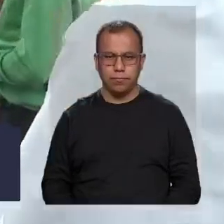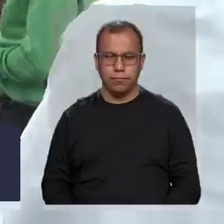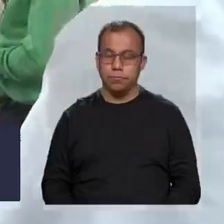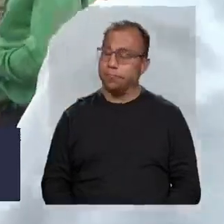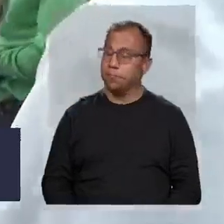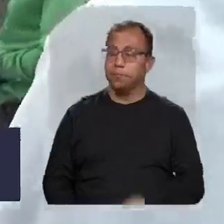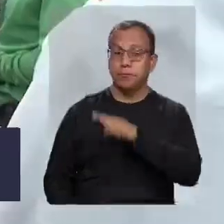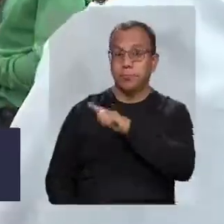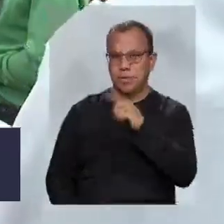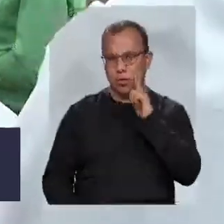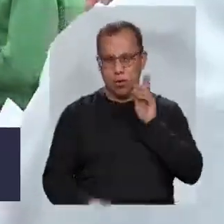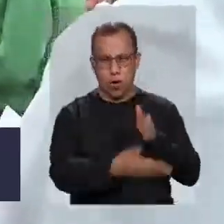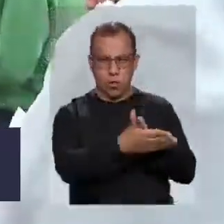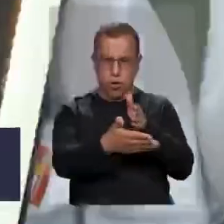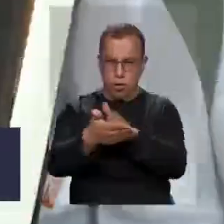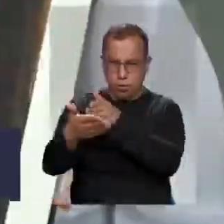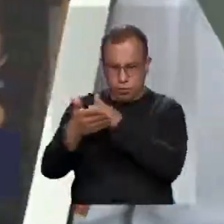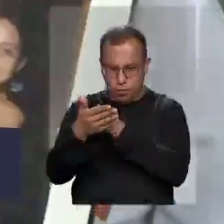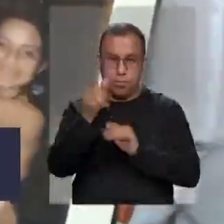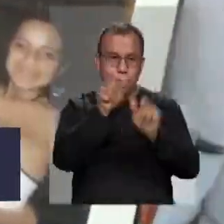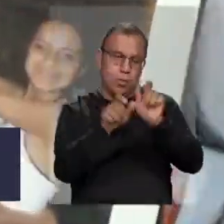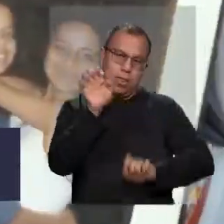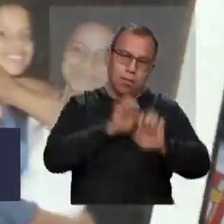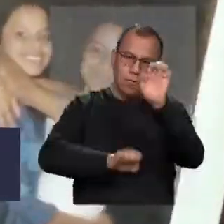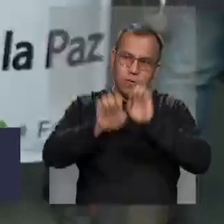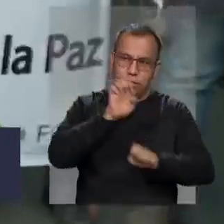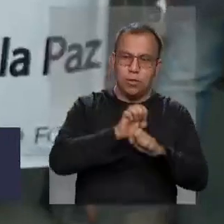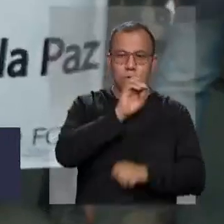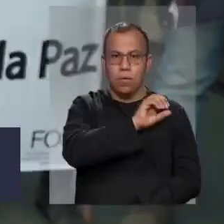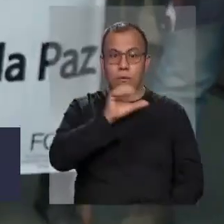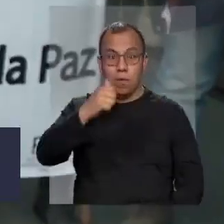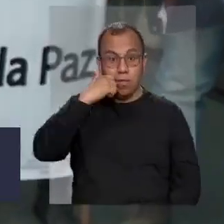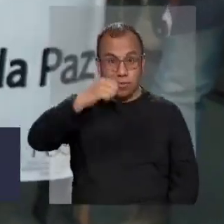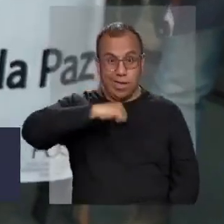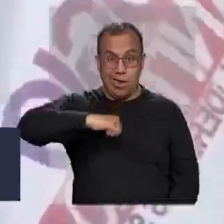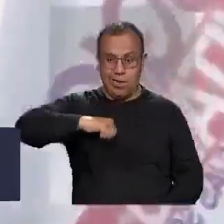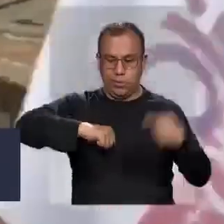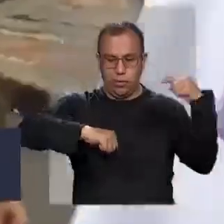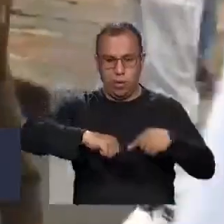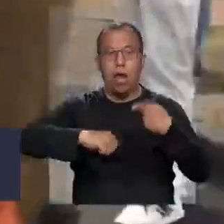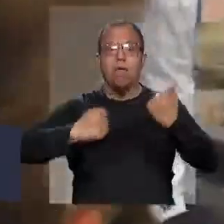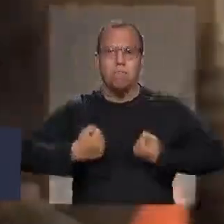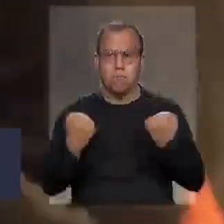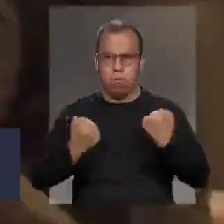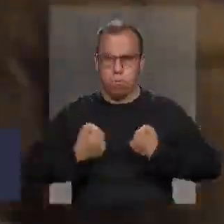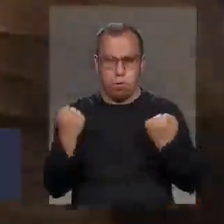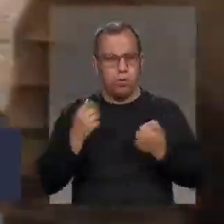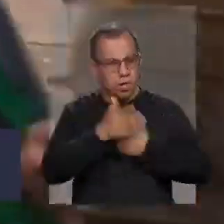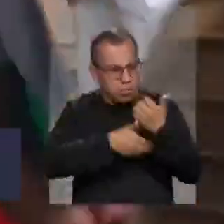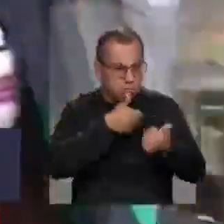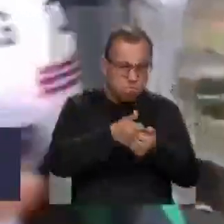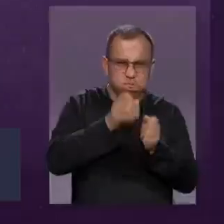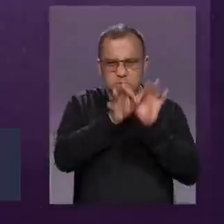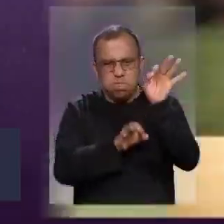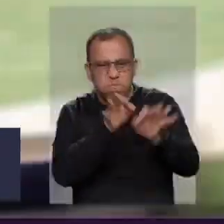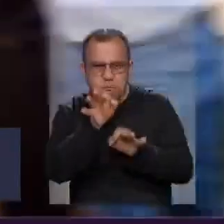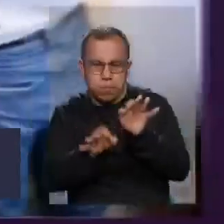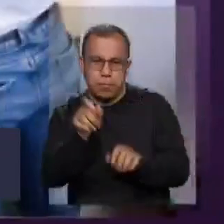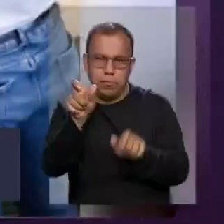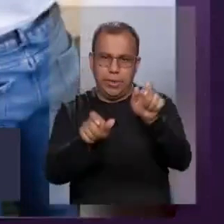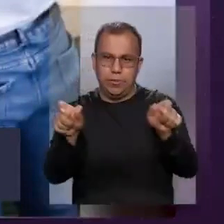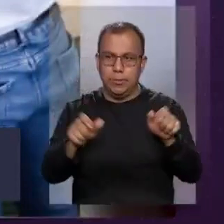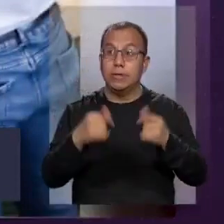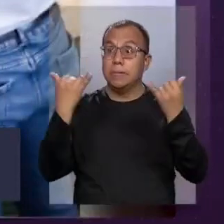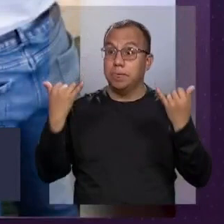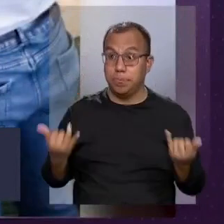A raíz de las amenazas recurrentes a defensores y defensoras de derechos humanos, en Bogotá se requiere cuidar con más eficacia a estas